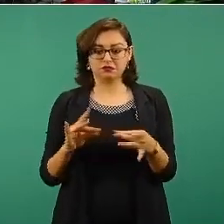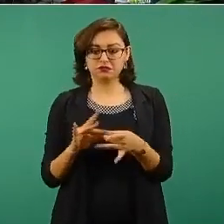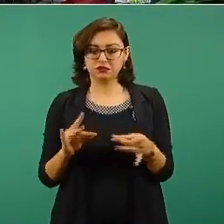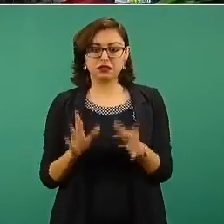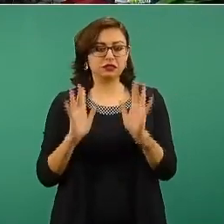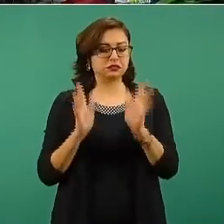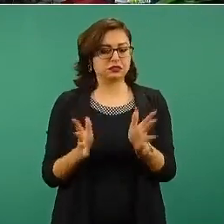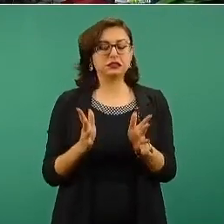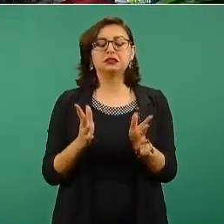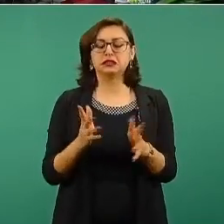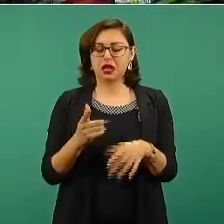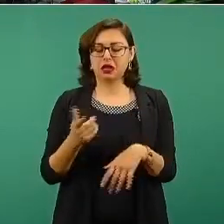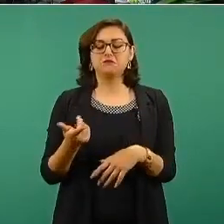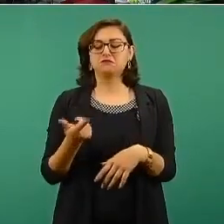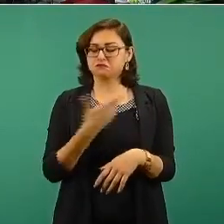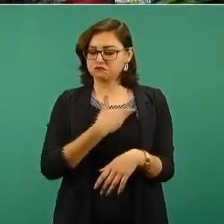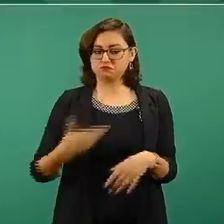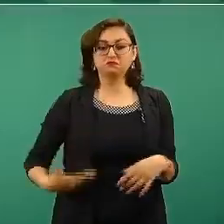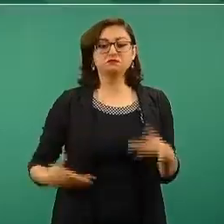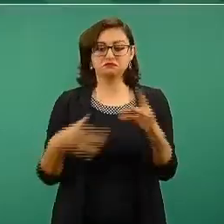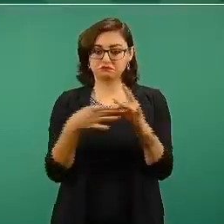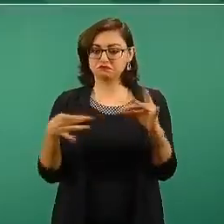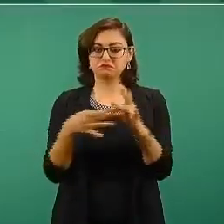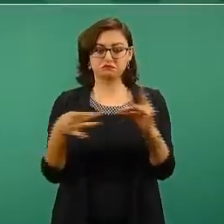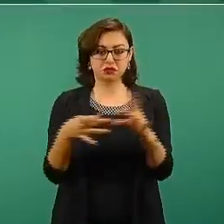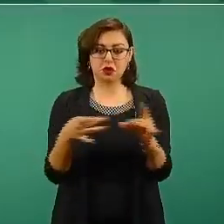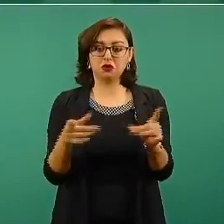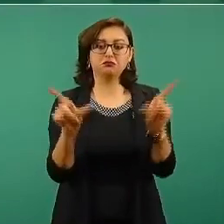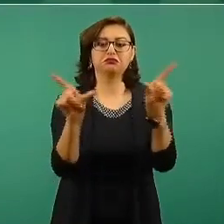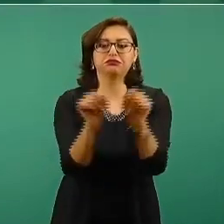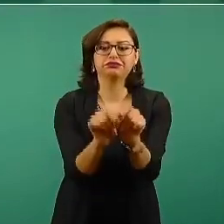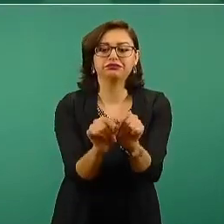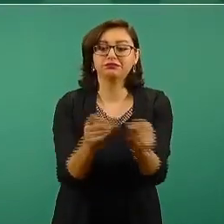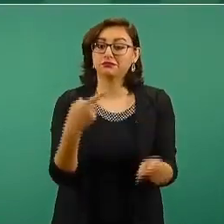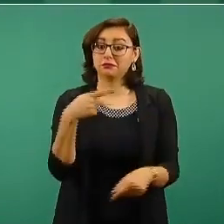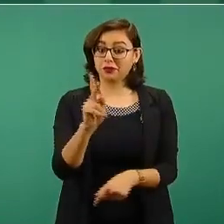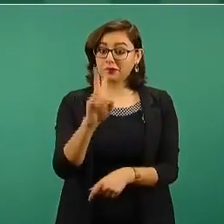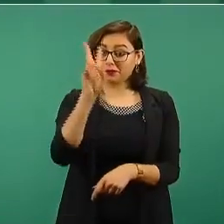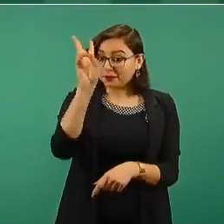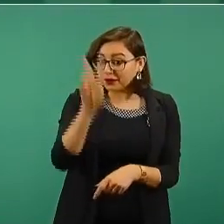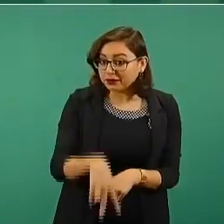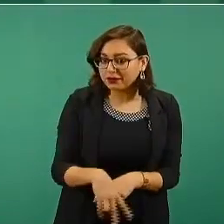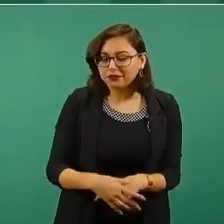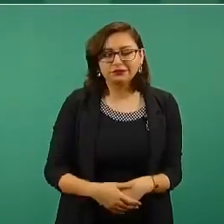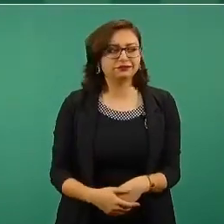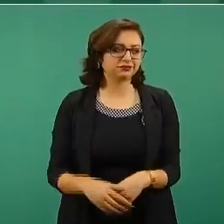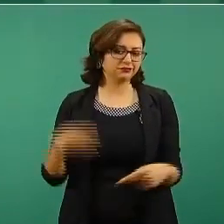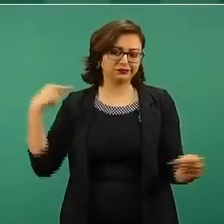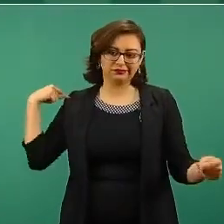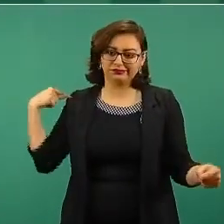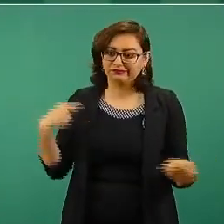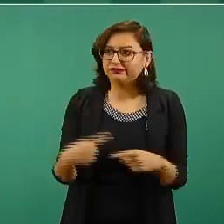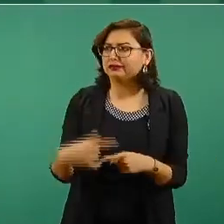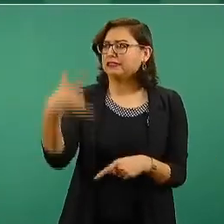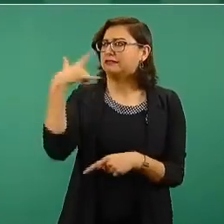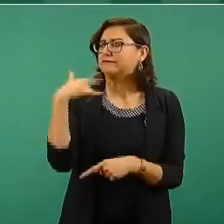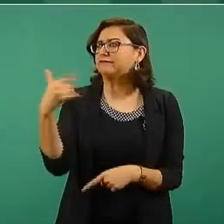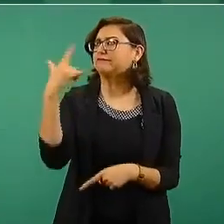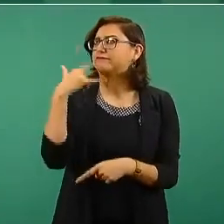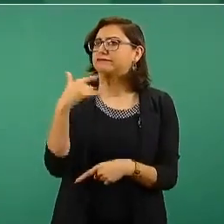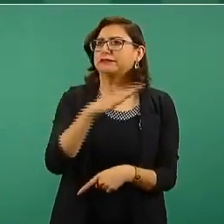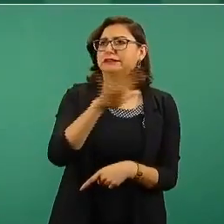muy brevemente, pero muy complejo ha sido este camino para buscar todas las vertientes, compra consolidada,